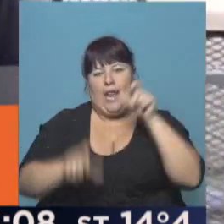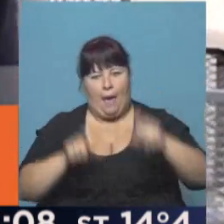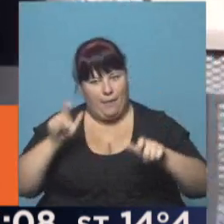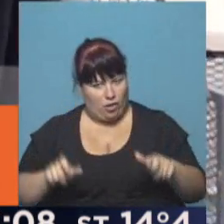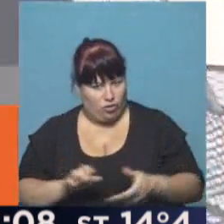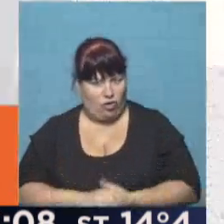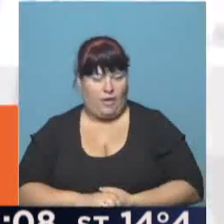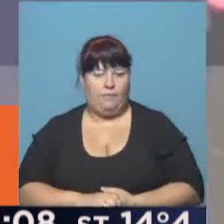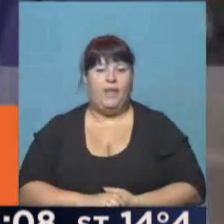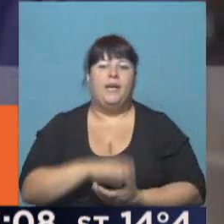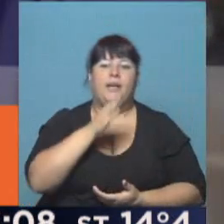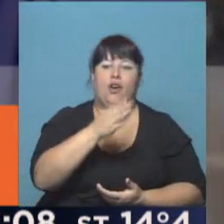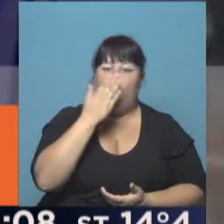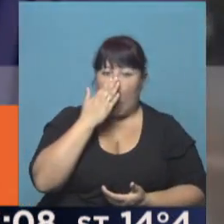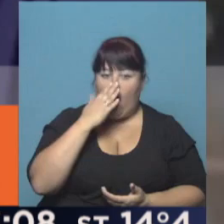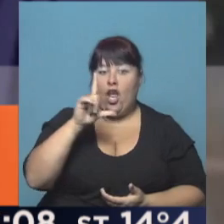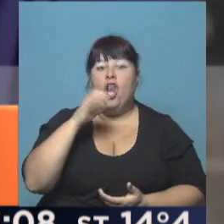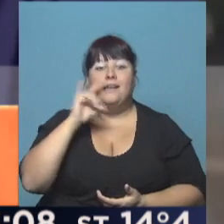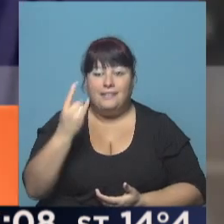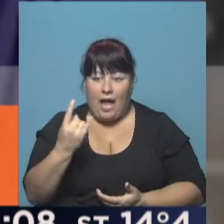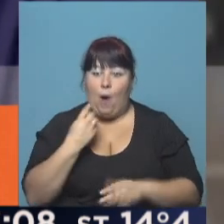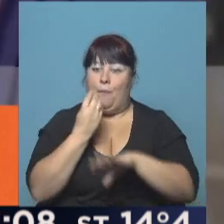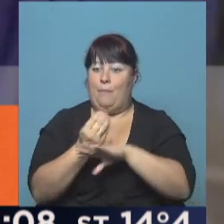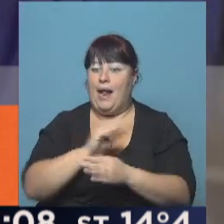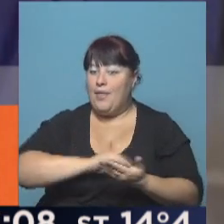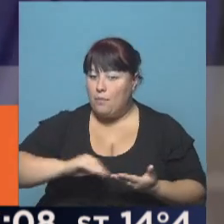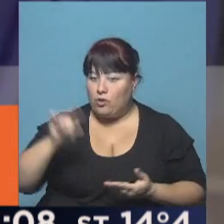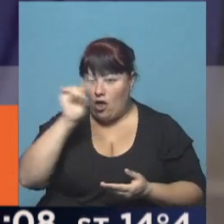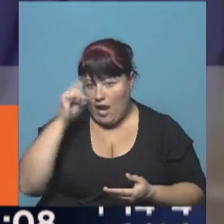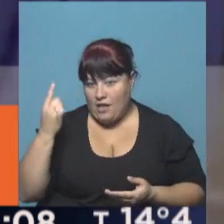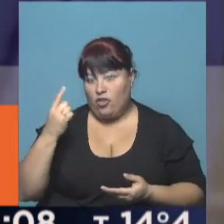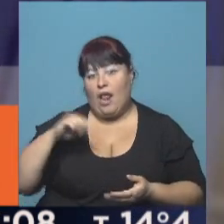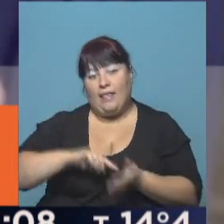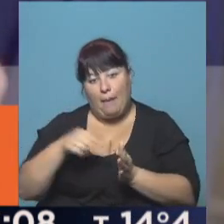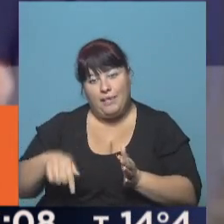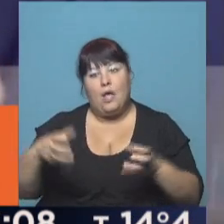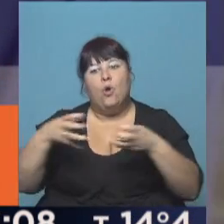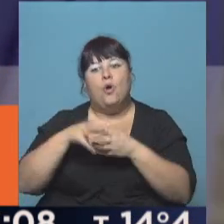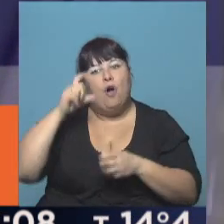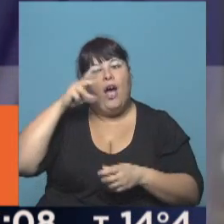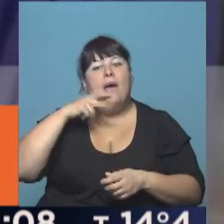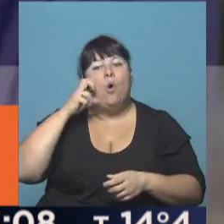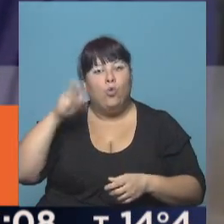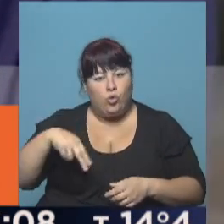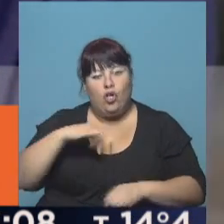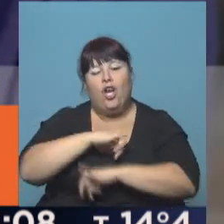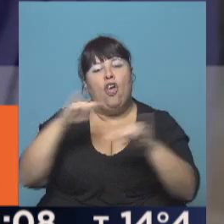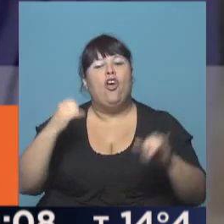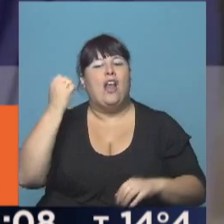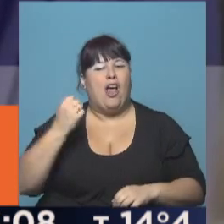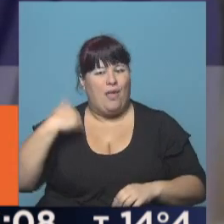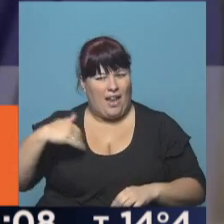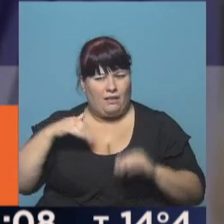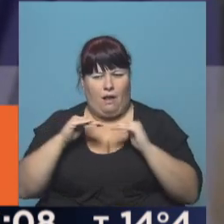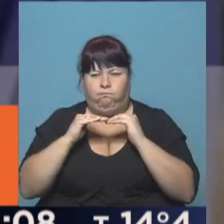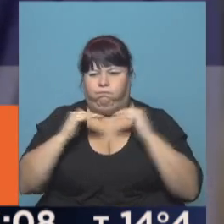de visita por córdoba martín lousteau precandidato a diputado nacional porteño por el espacio evolución afirmó que la economía del país